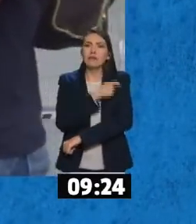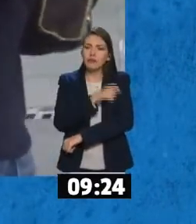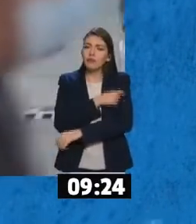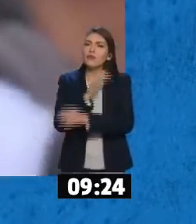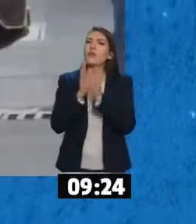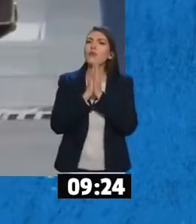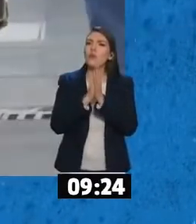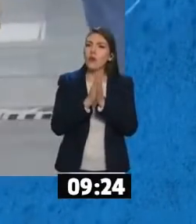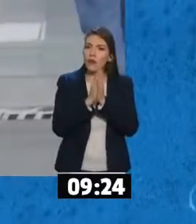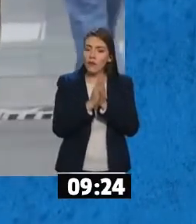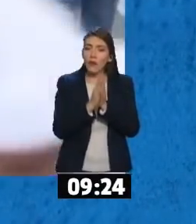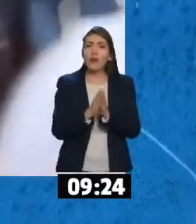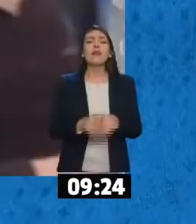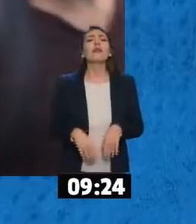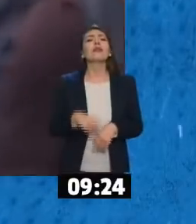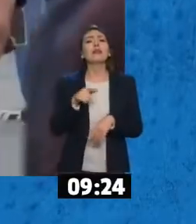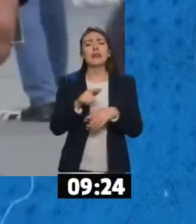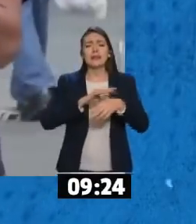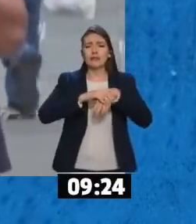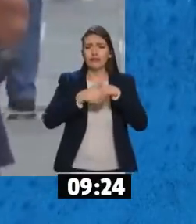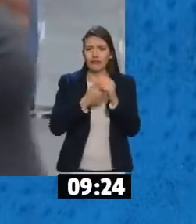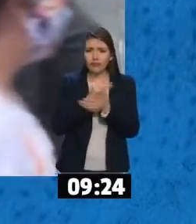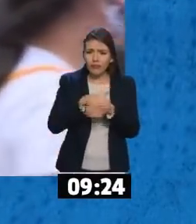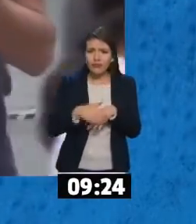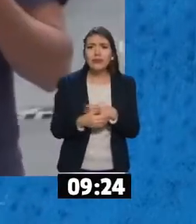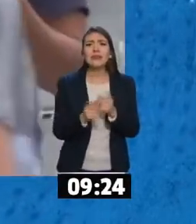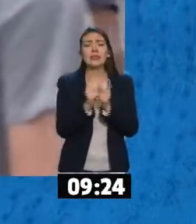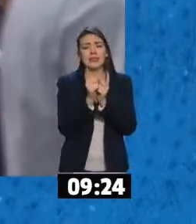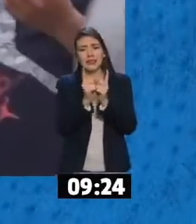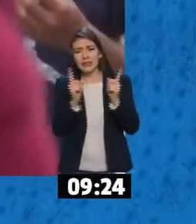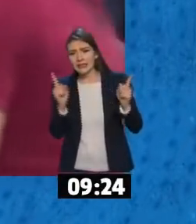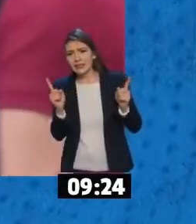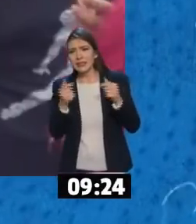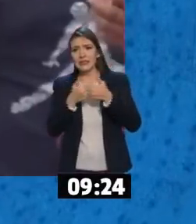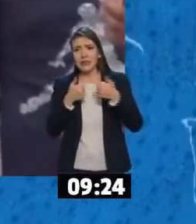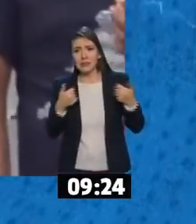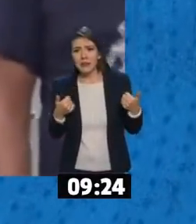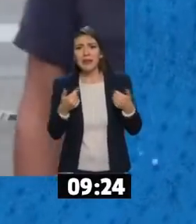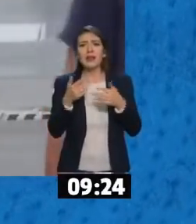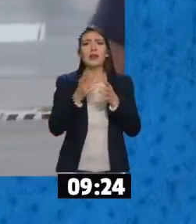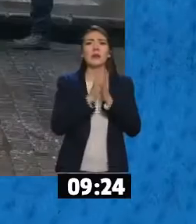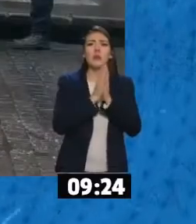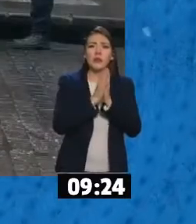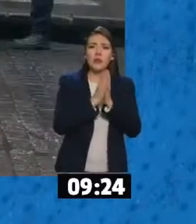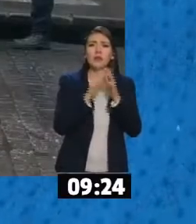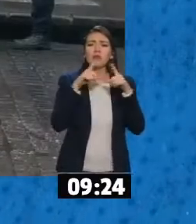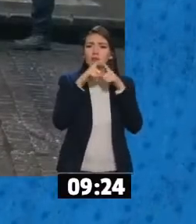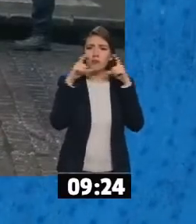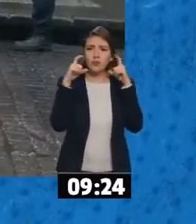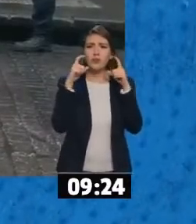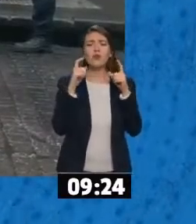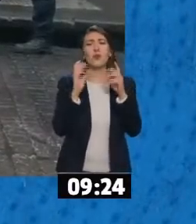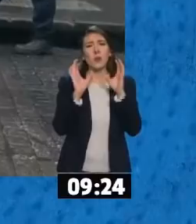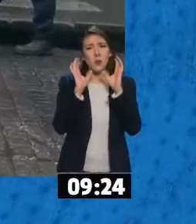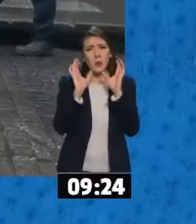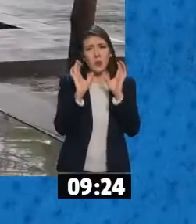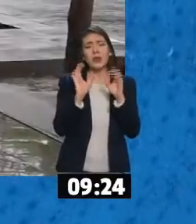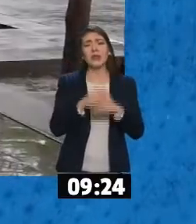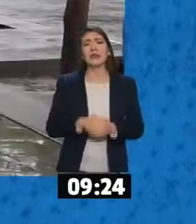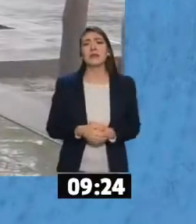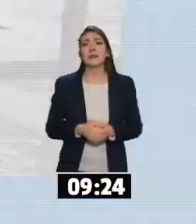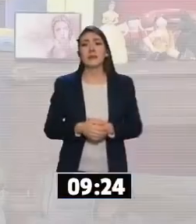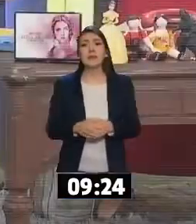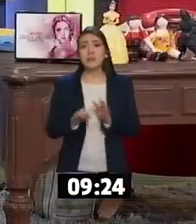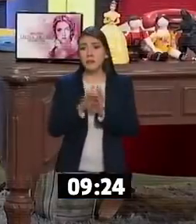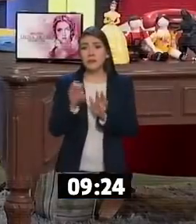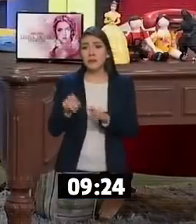las manos, mantenga la sana distancia. En general, cuídese y cuídenos. Y por sabe favor. que si no creen las vacunas, póngasela y haga la prueba